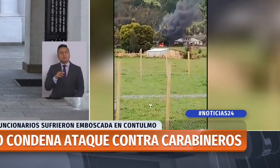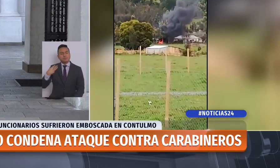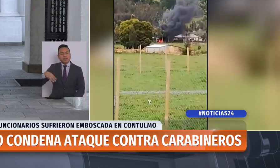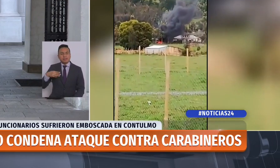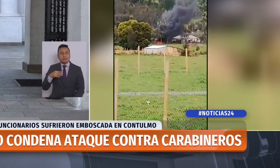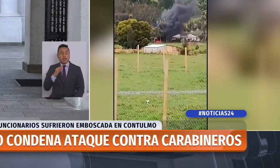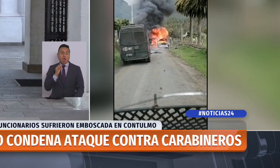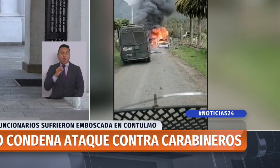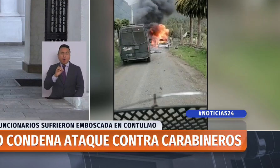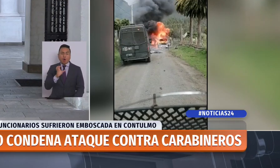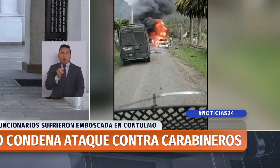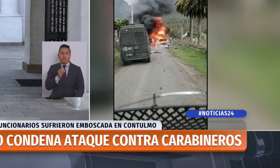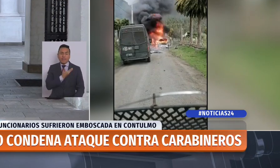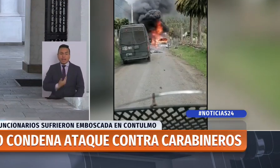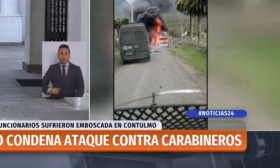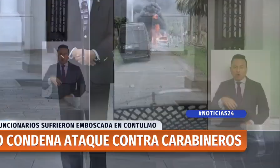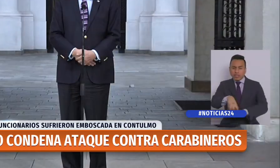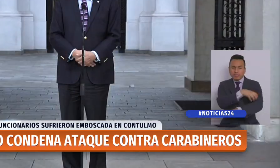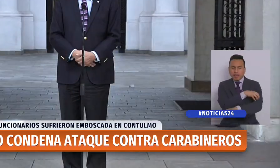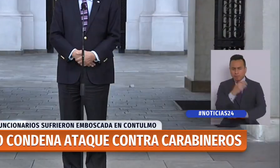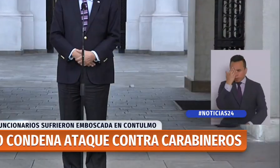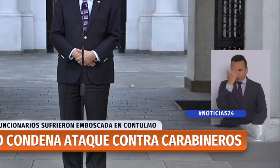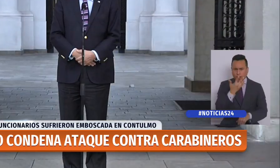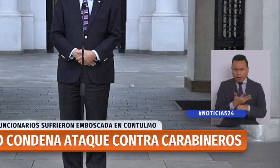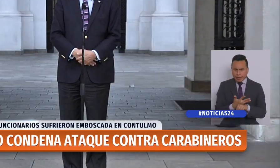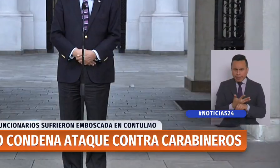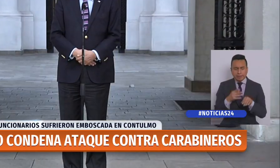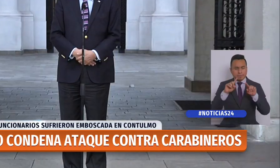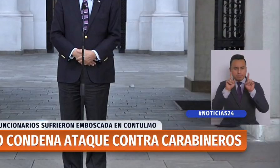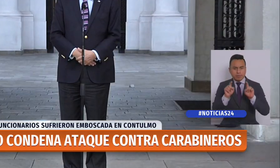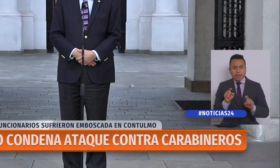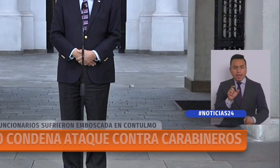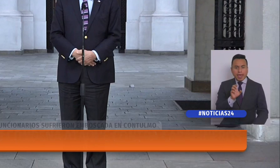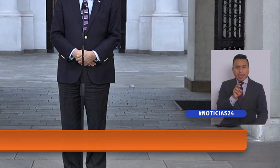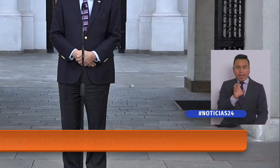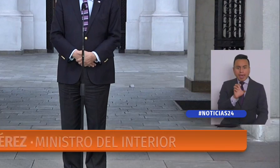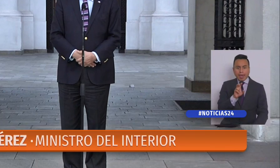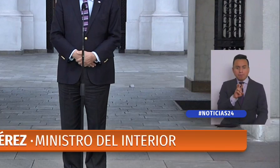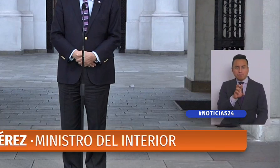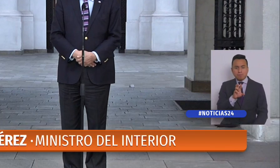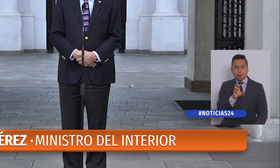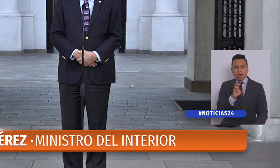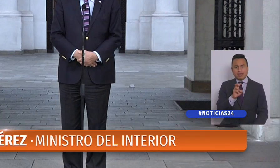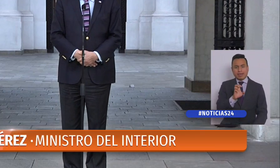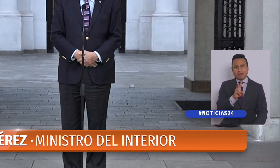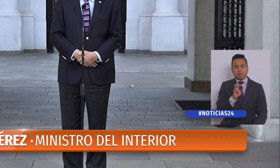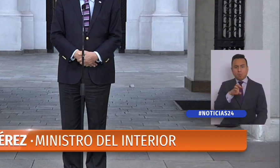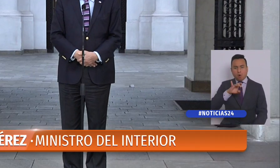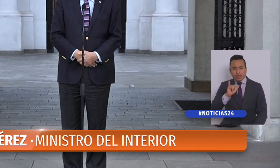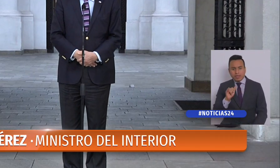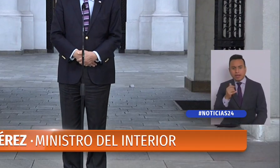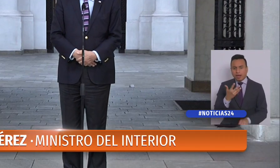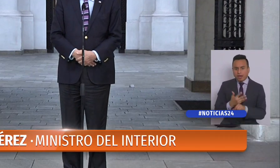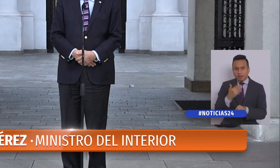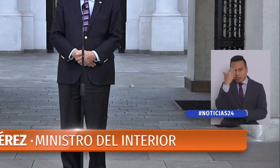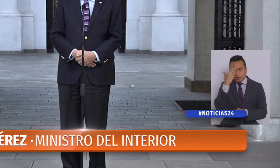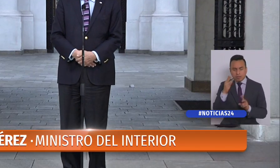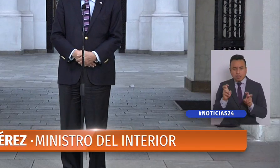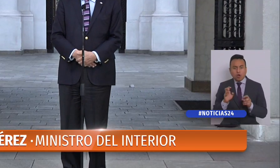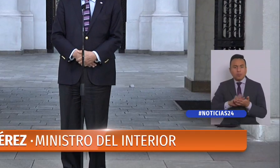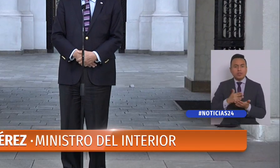¿Hay preocupación respecto a, por ejemplo, lo que ha planteado Evópoli? ¿Cómo siguen en el gobierno esto? Mire, yo no